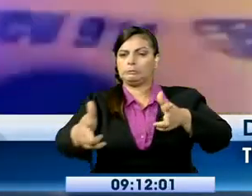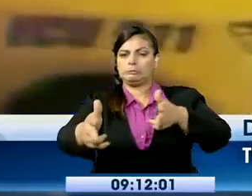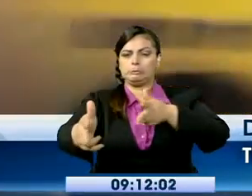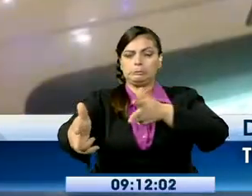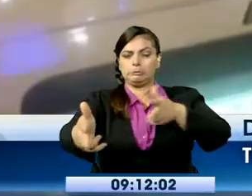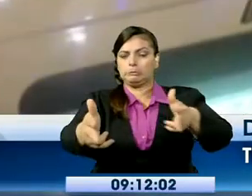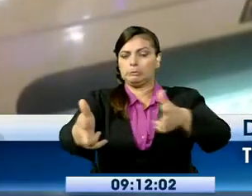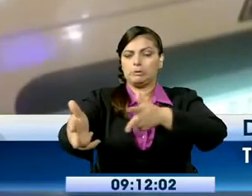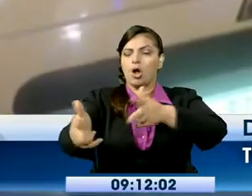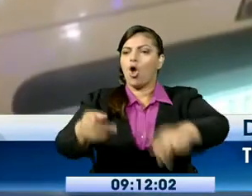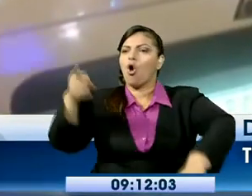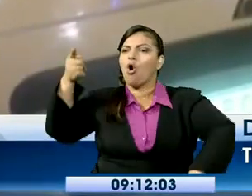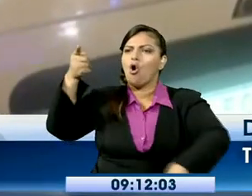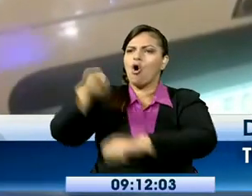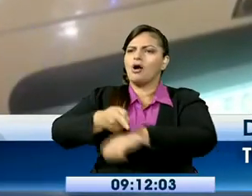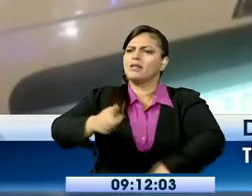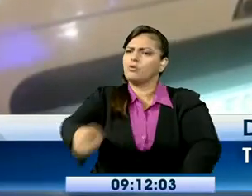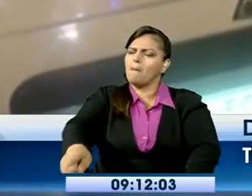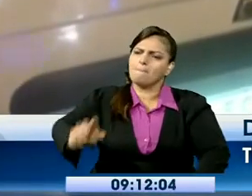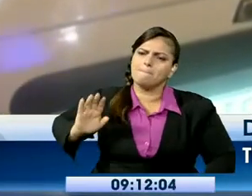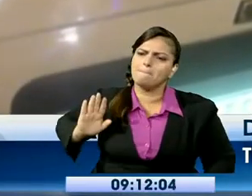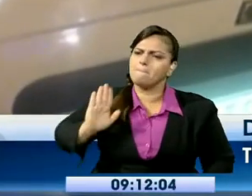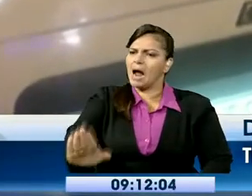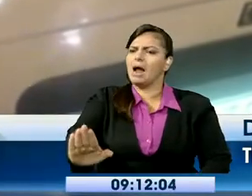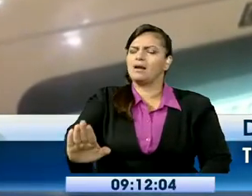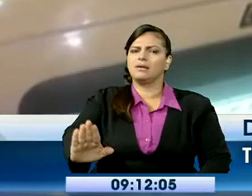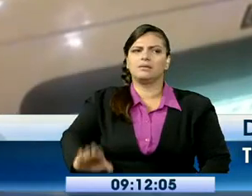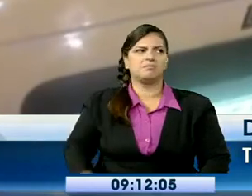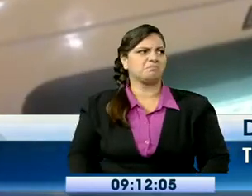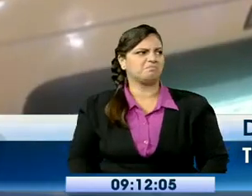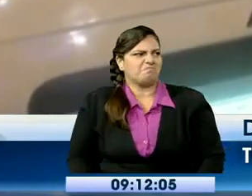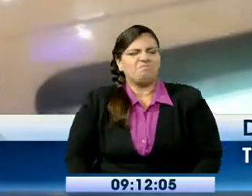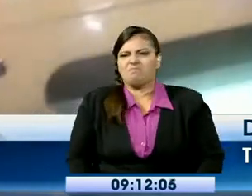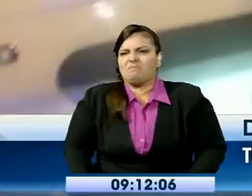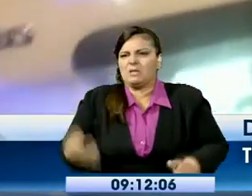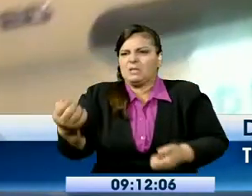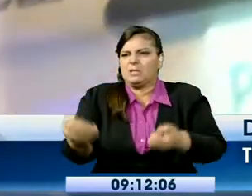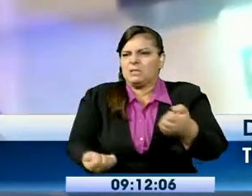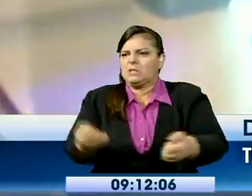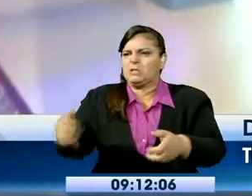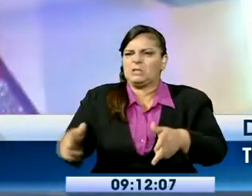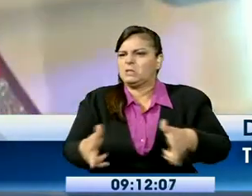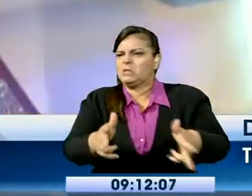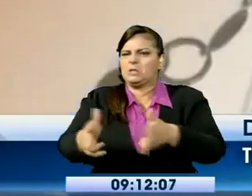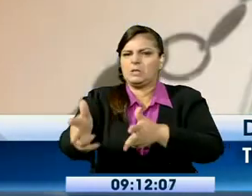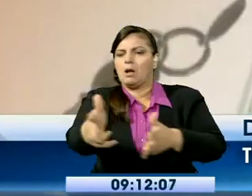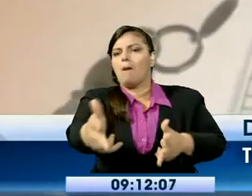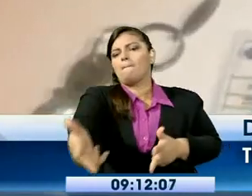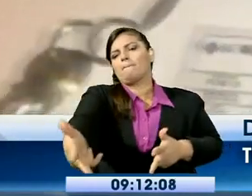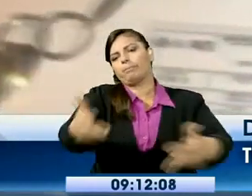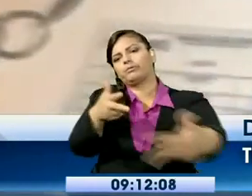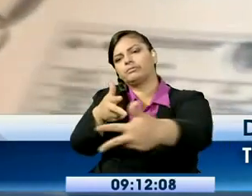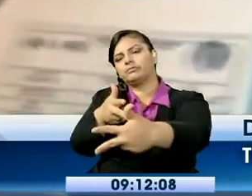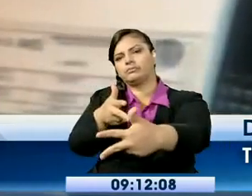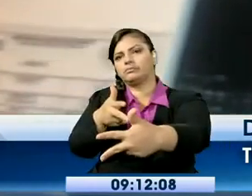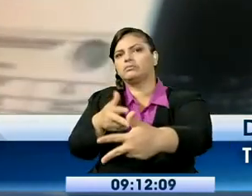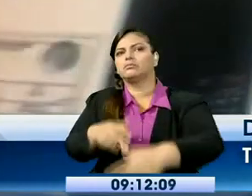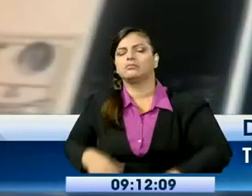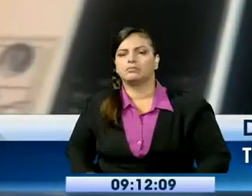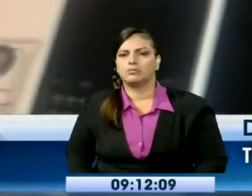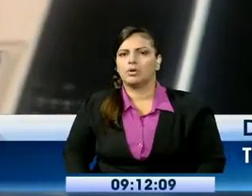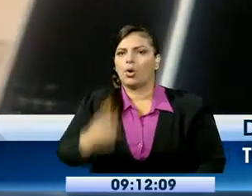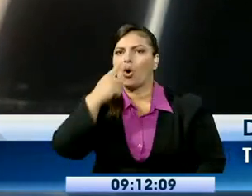la marcha. Con las seguridades del caso, los ocupantes desembarcaron y todos al piso. En el registro aparecieron dos armas de